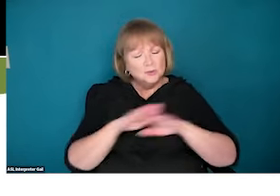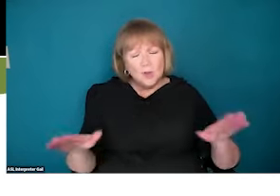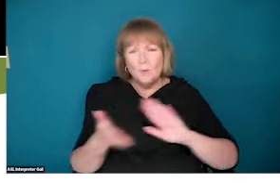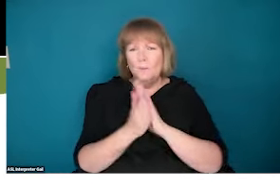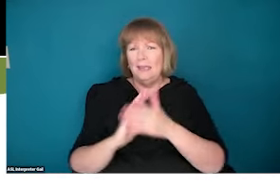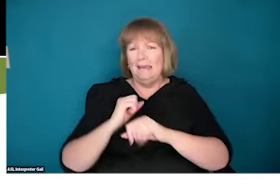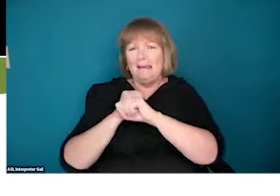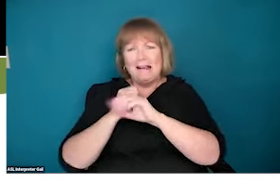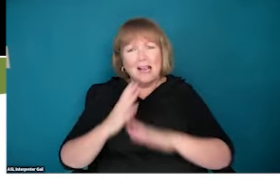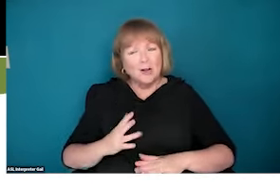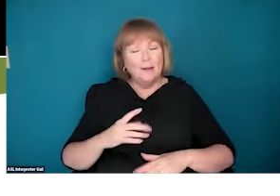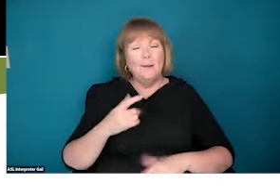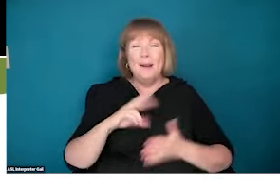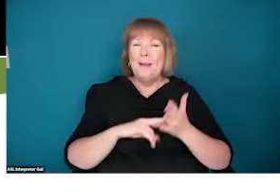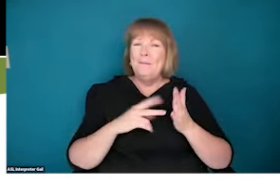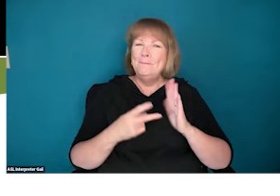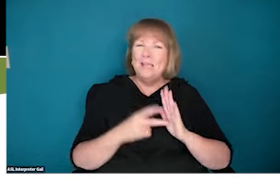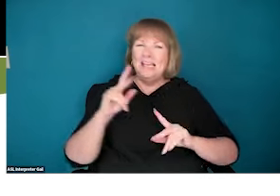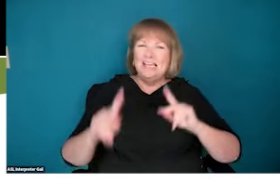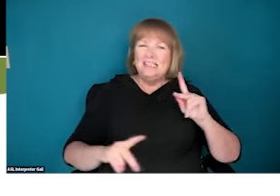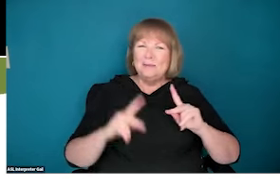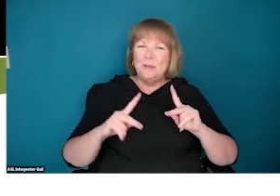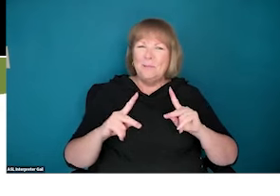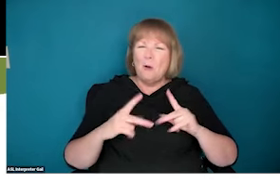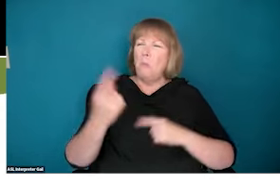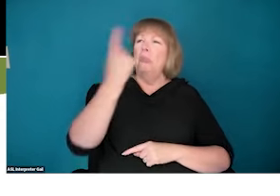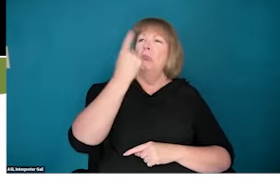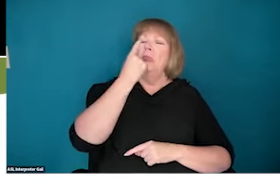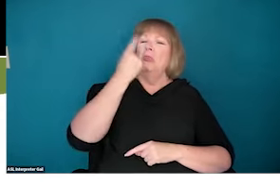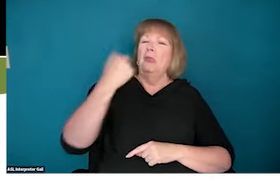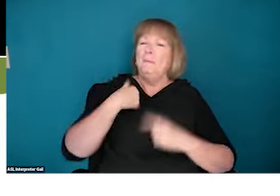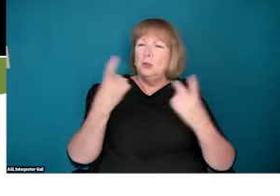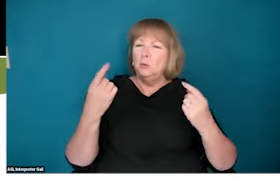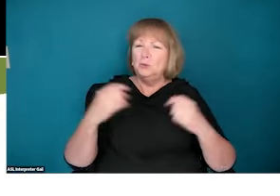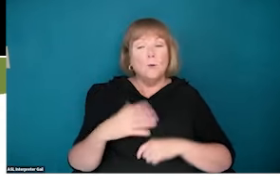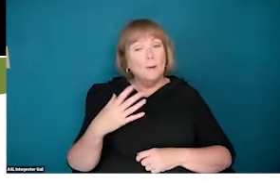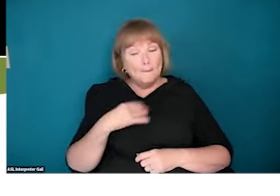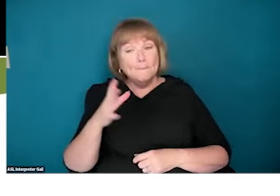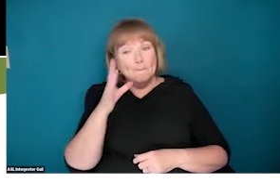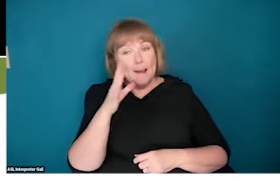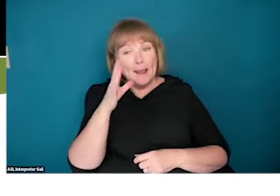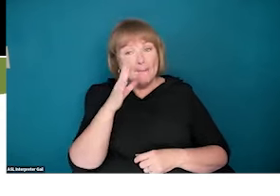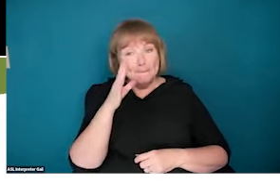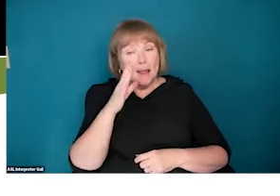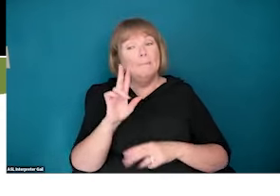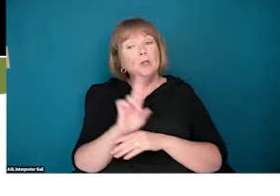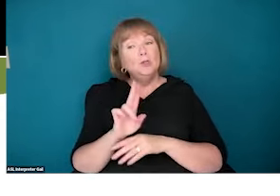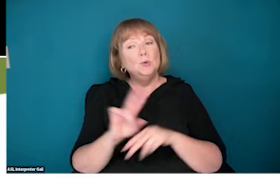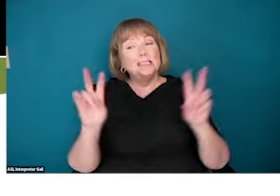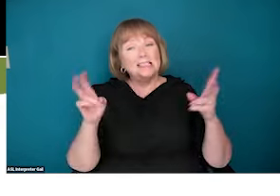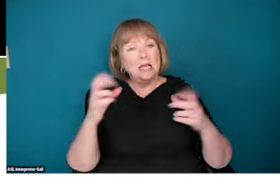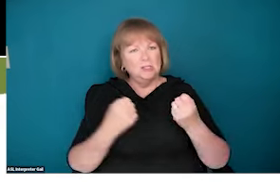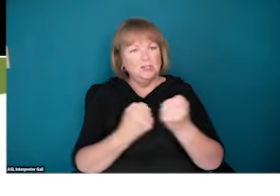No, no, no custodia, porque ustedes les van a quitar todos los derechos a sus